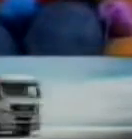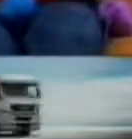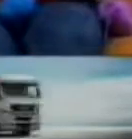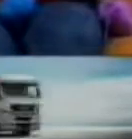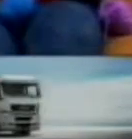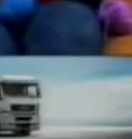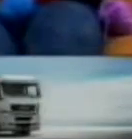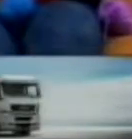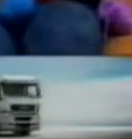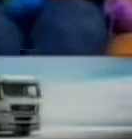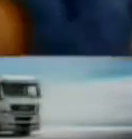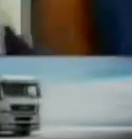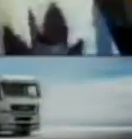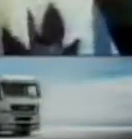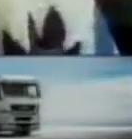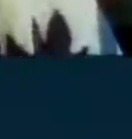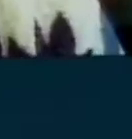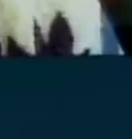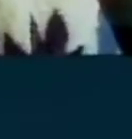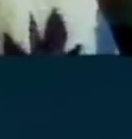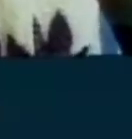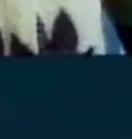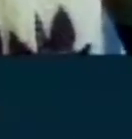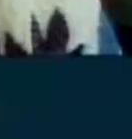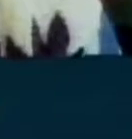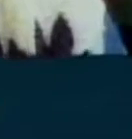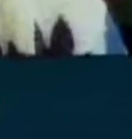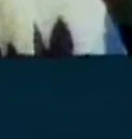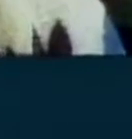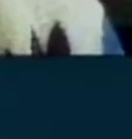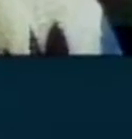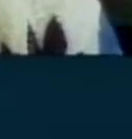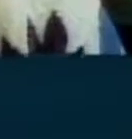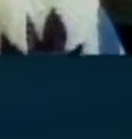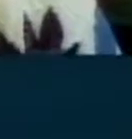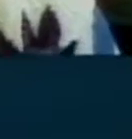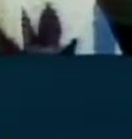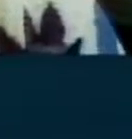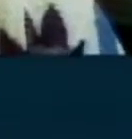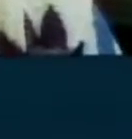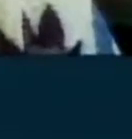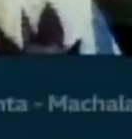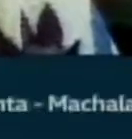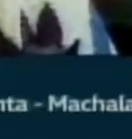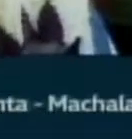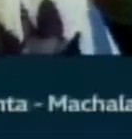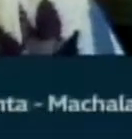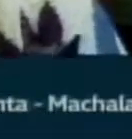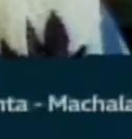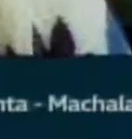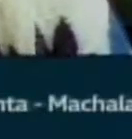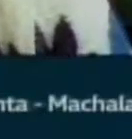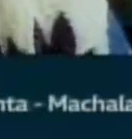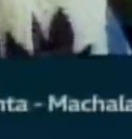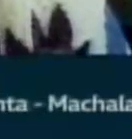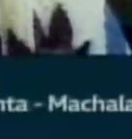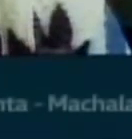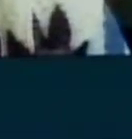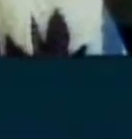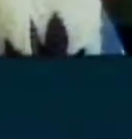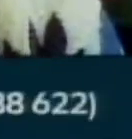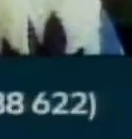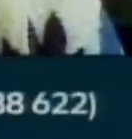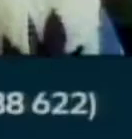para la elaboración de prendas de lana. Comenzamos a intercambiar nuestras técnicas con los que acá